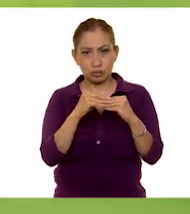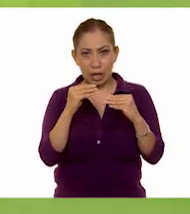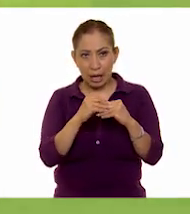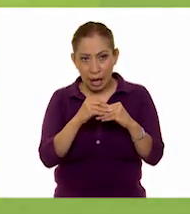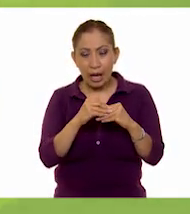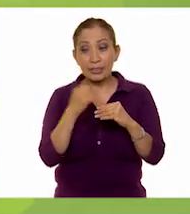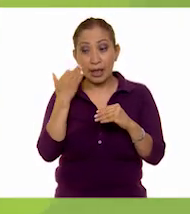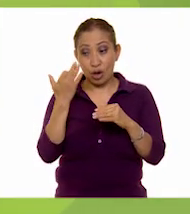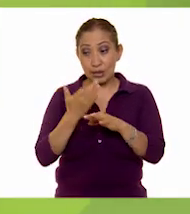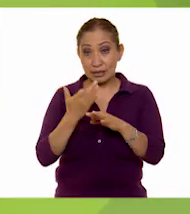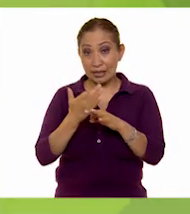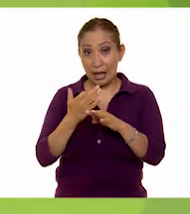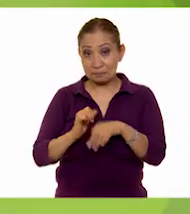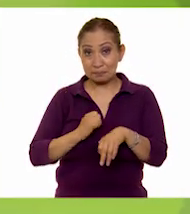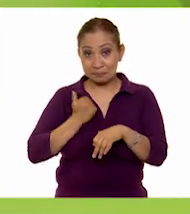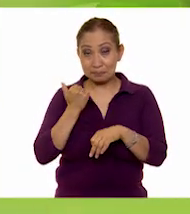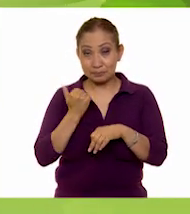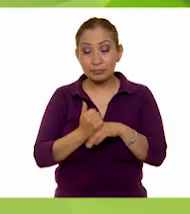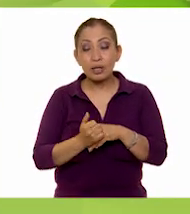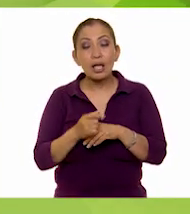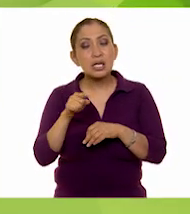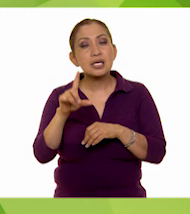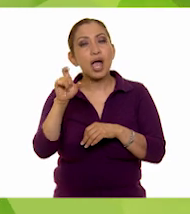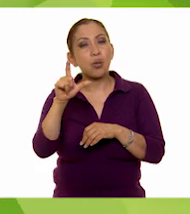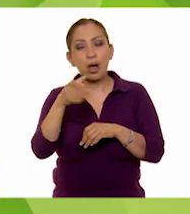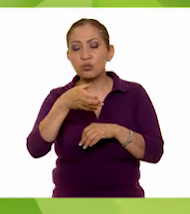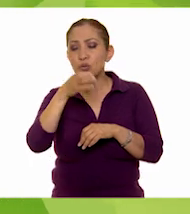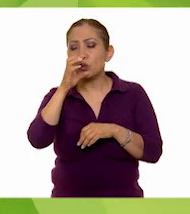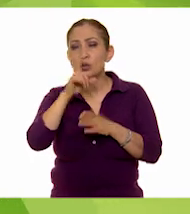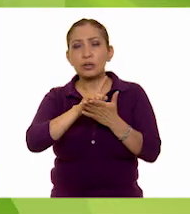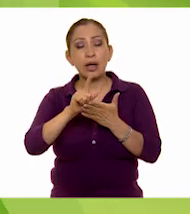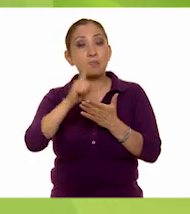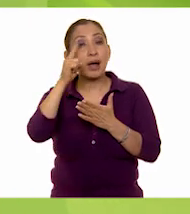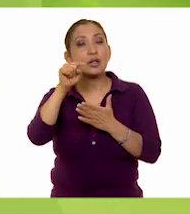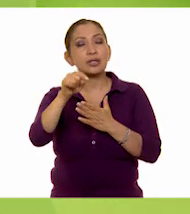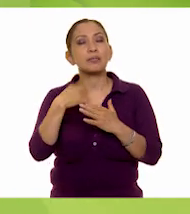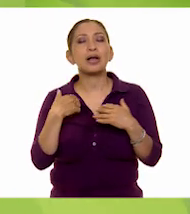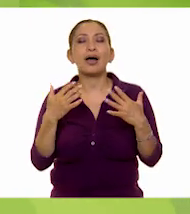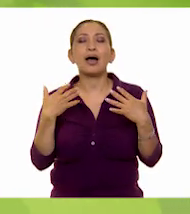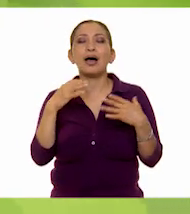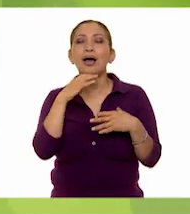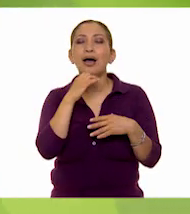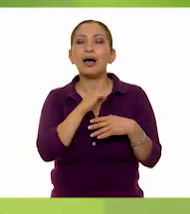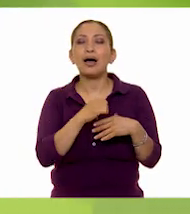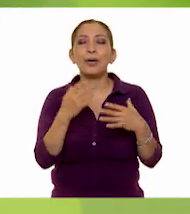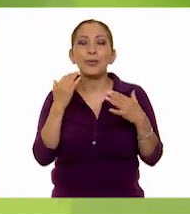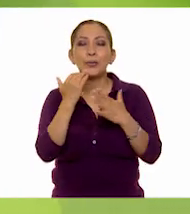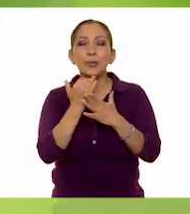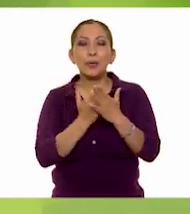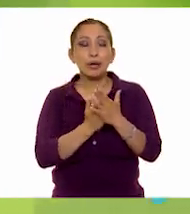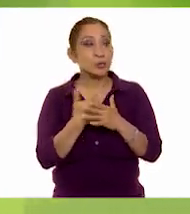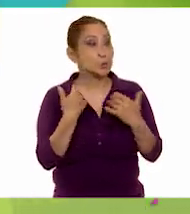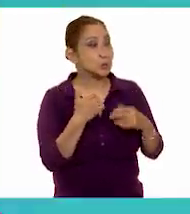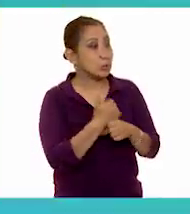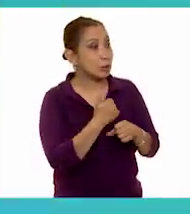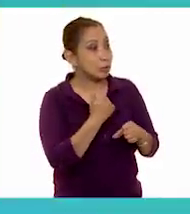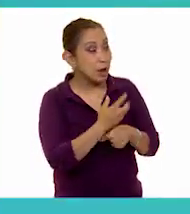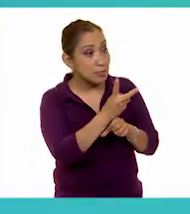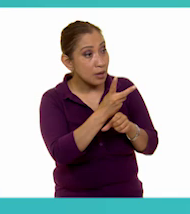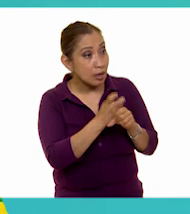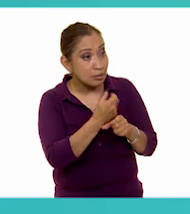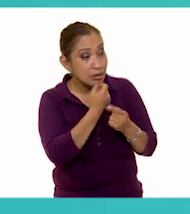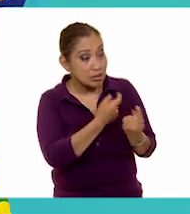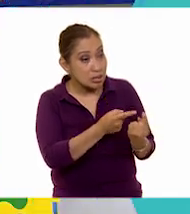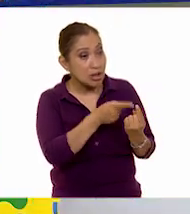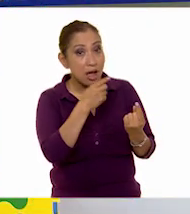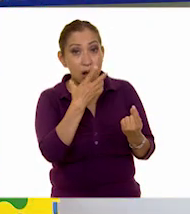de temporada. Ajá. Y agua potable para que se refresquen. Ay, no puedo creer que la abuelita haya invitado a la niña